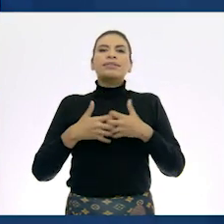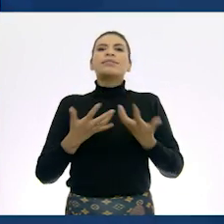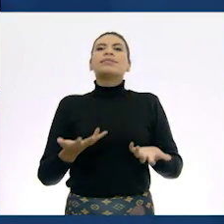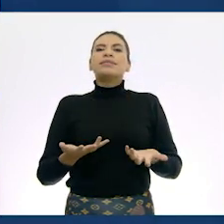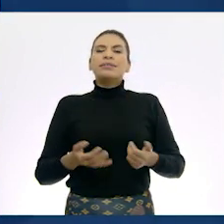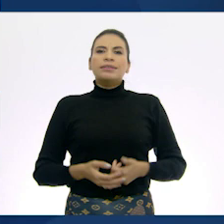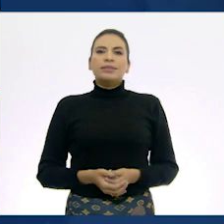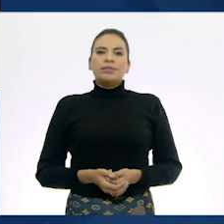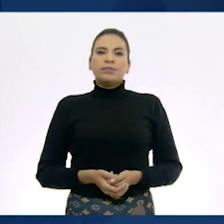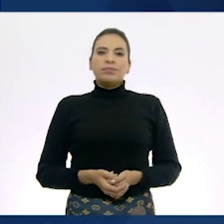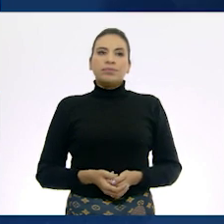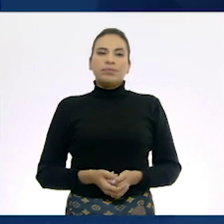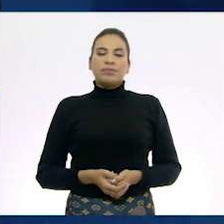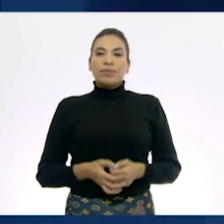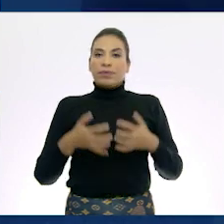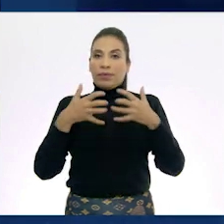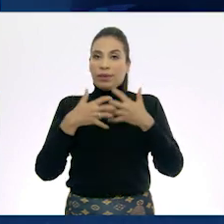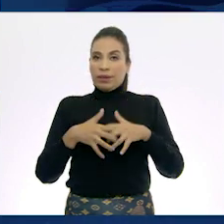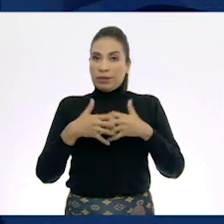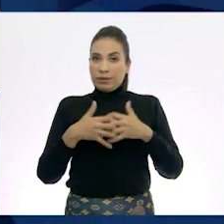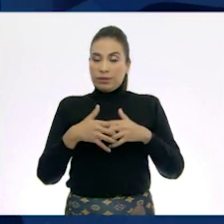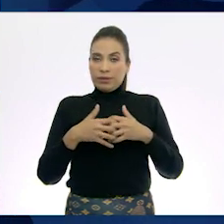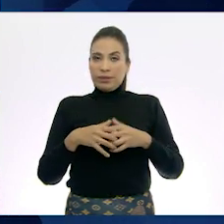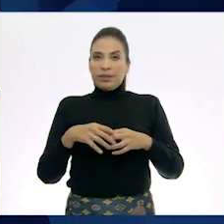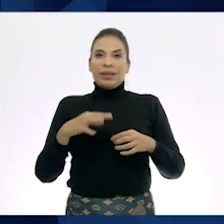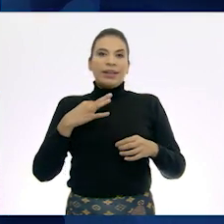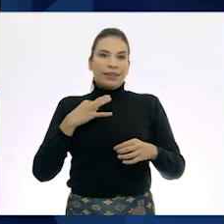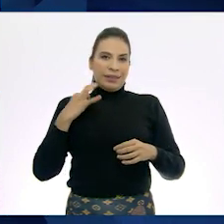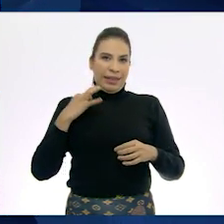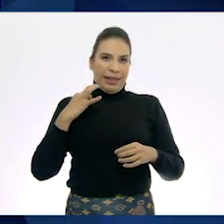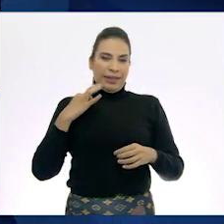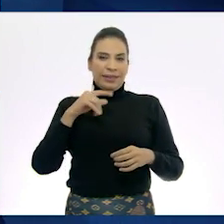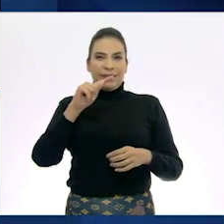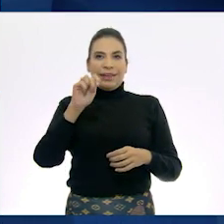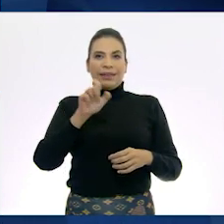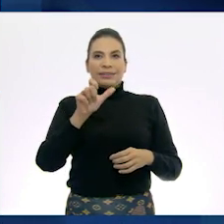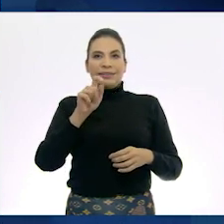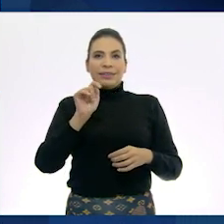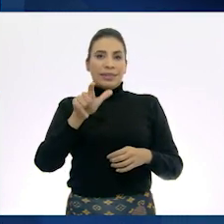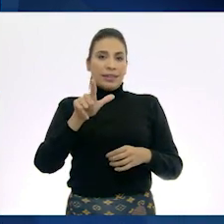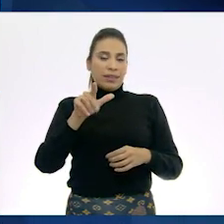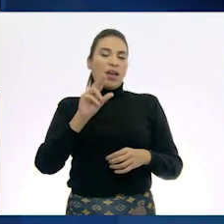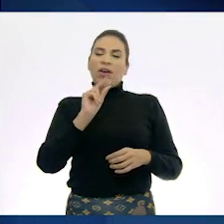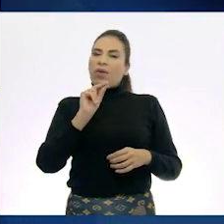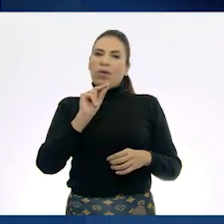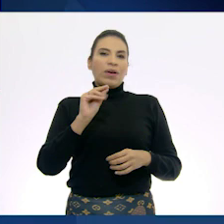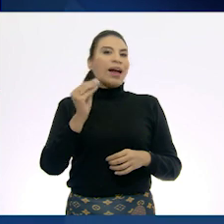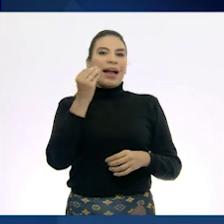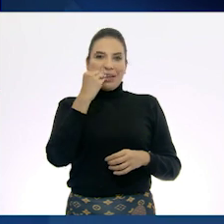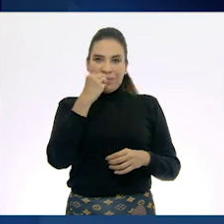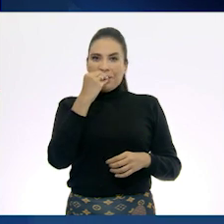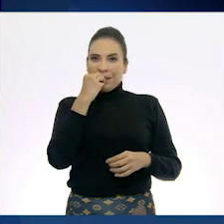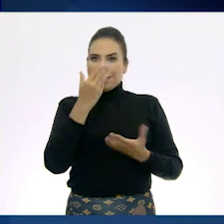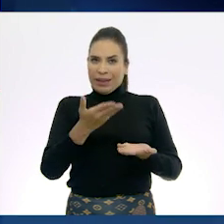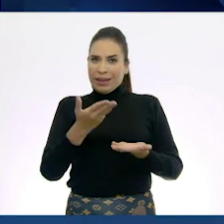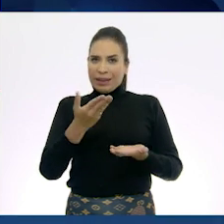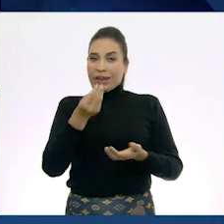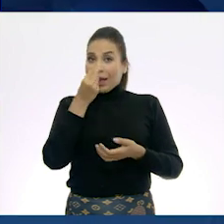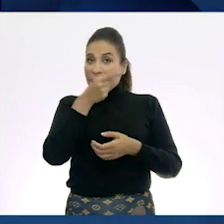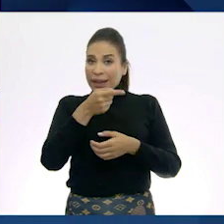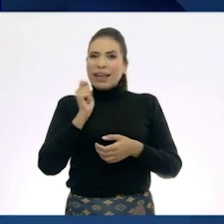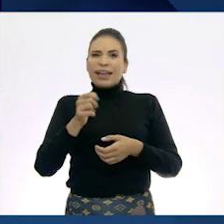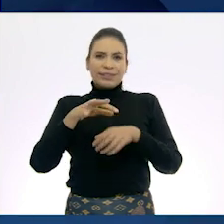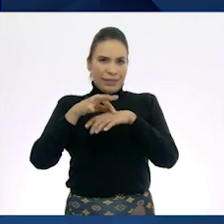sea? ¿Es la industria textil? Es la industria alimentaria. Ah, ahí es la carne, vamos. Sí,